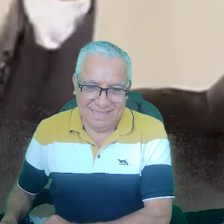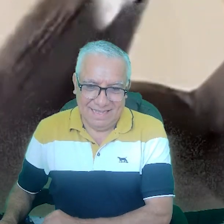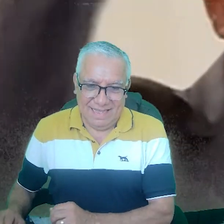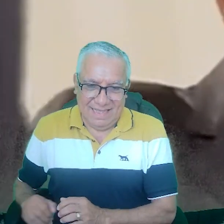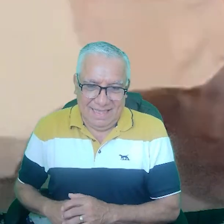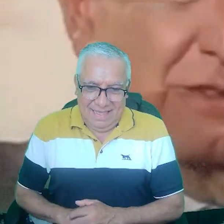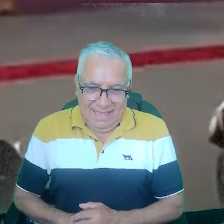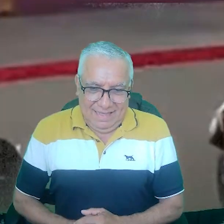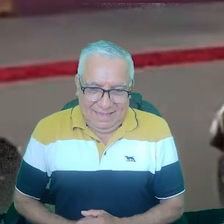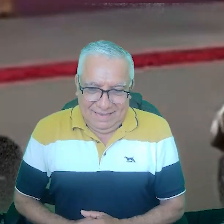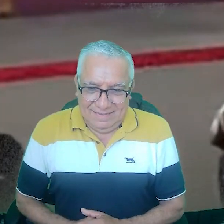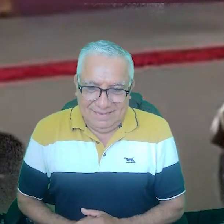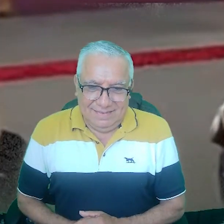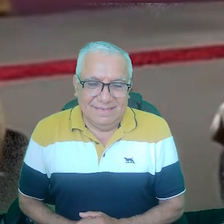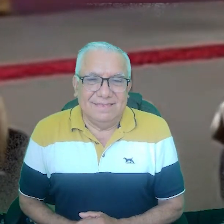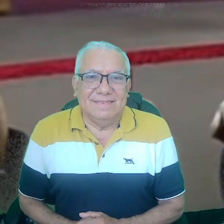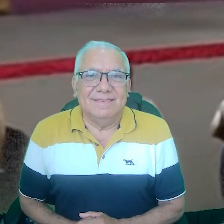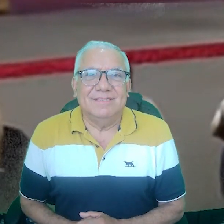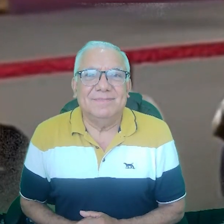pero...